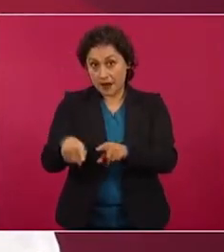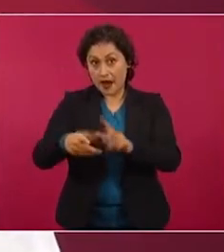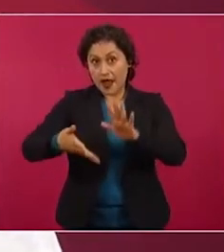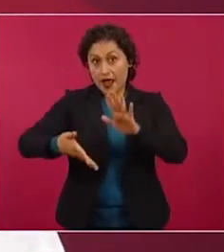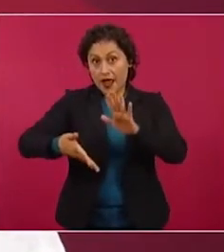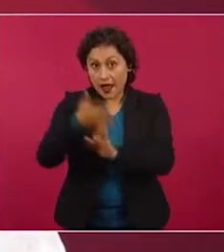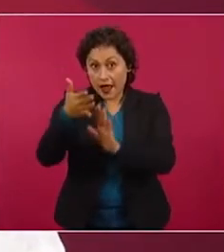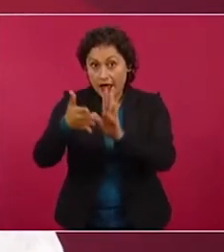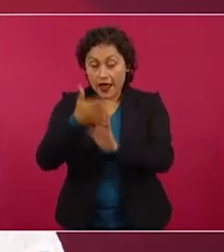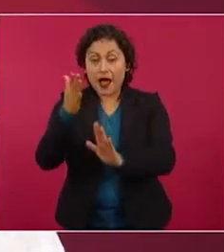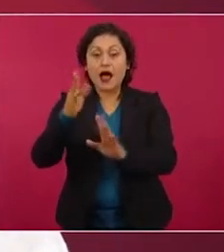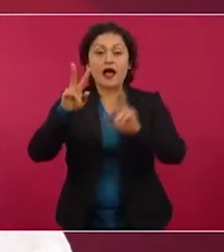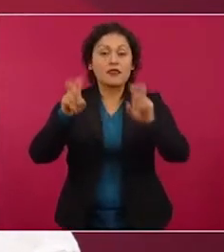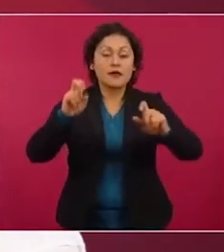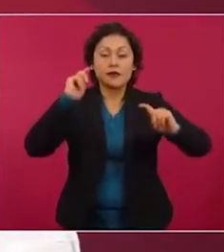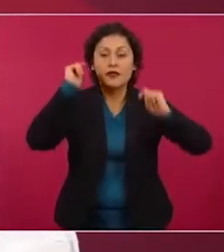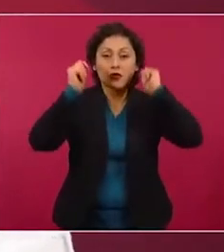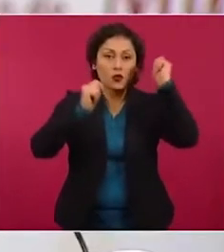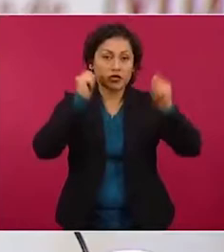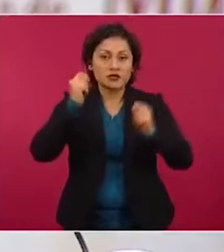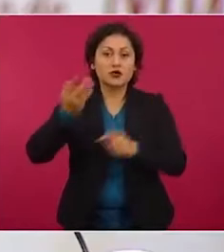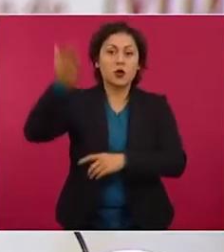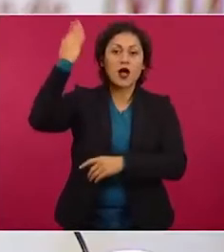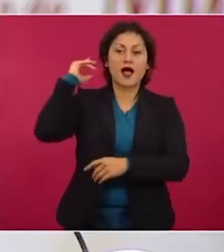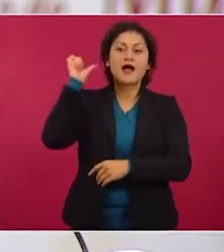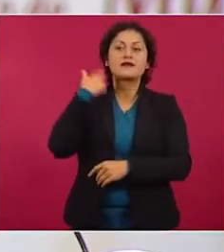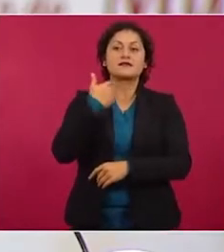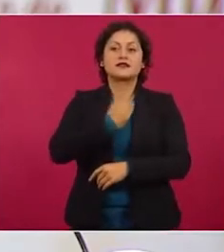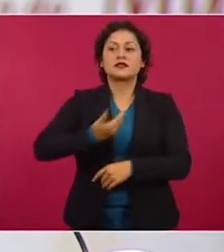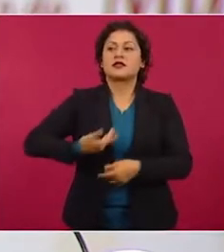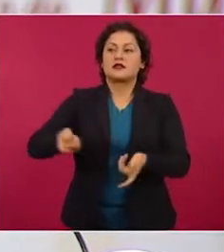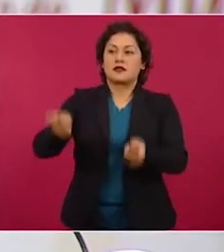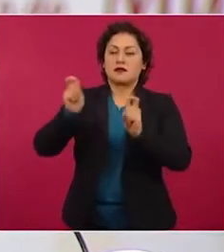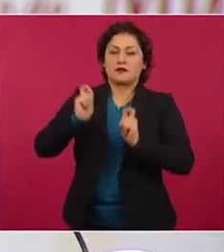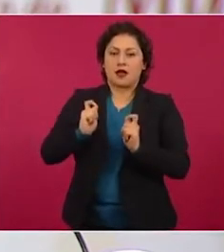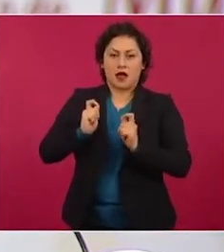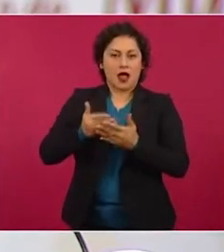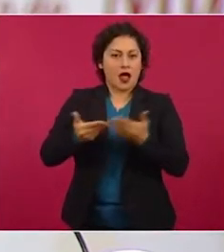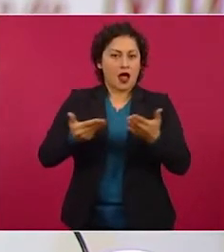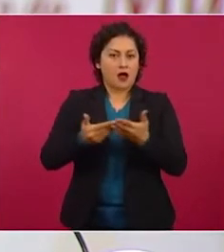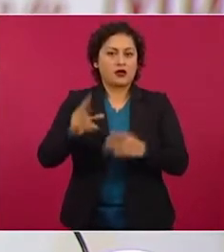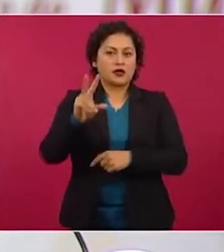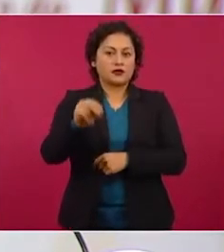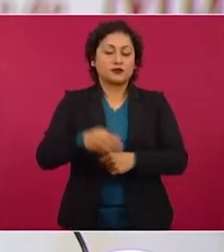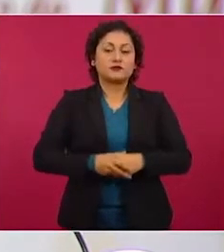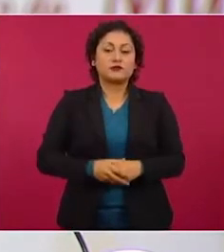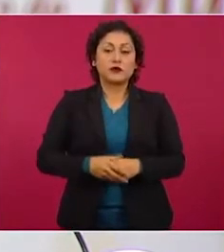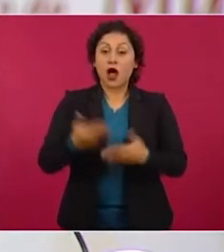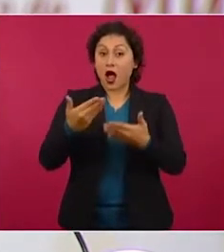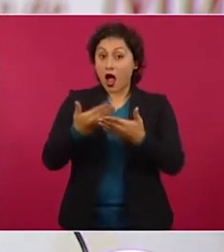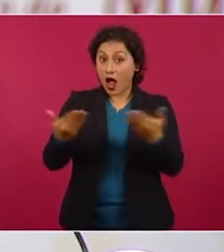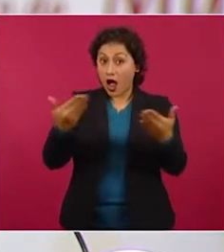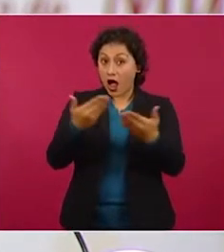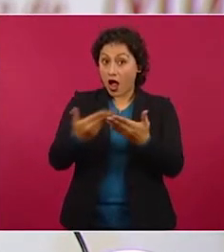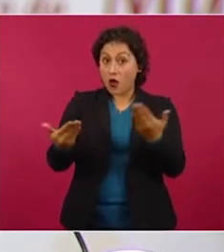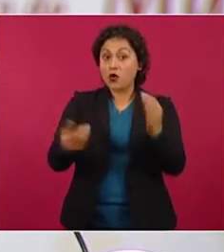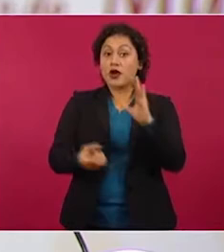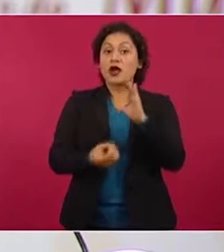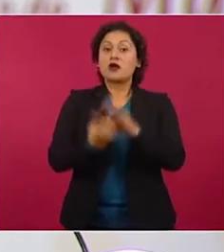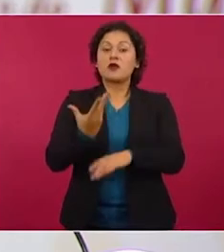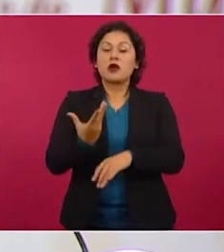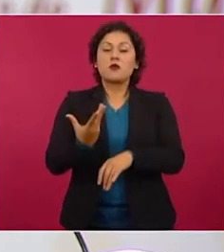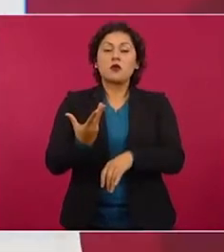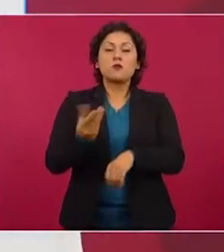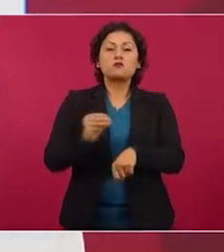nuestros servicios turísticos fueron obtenidas en sexenios anteriores. A esta fecha solo se han ido actualizando